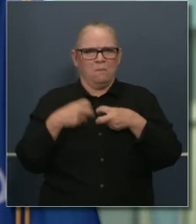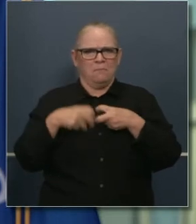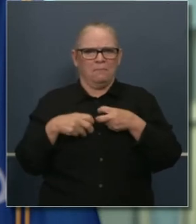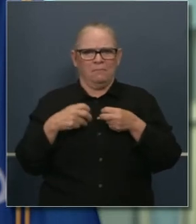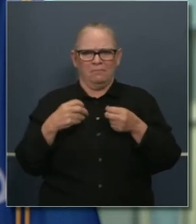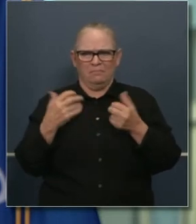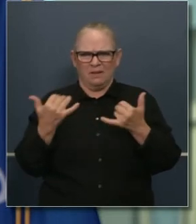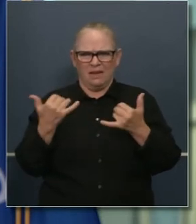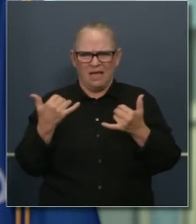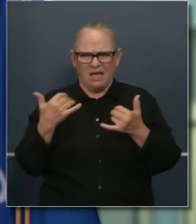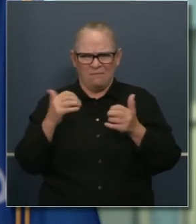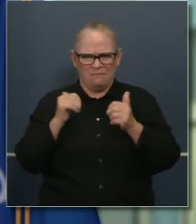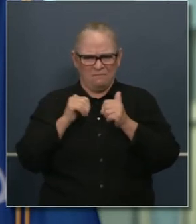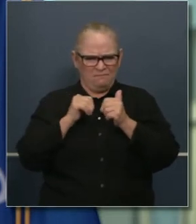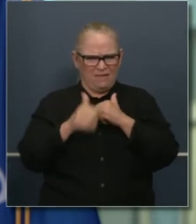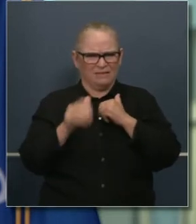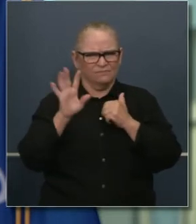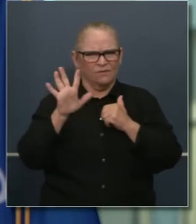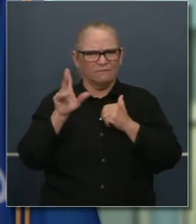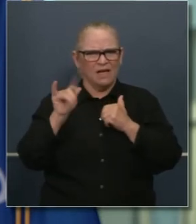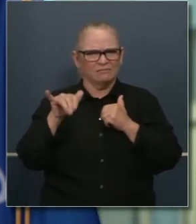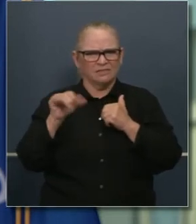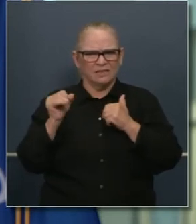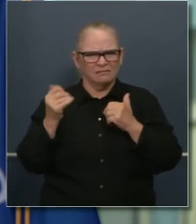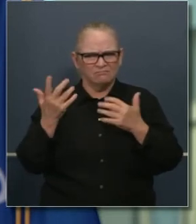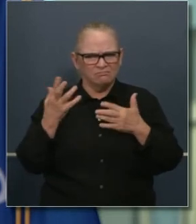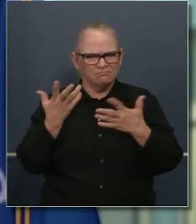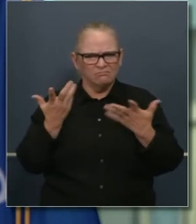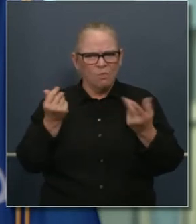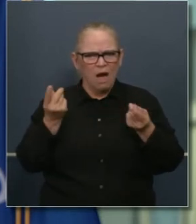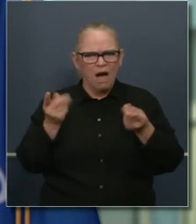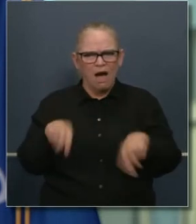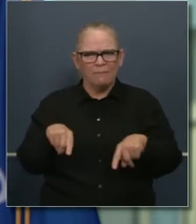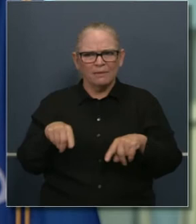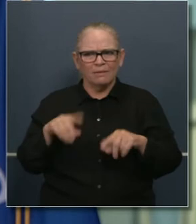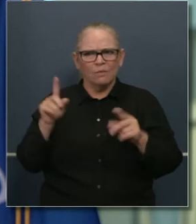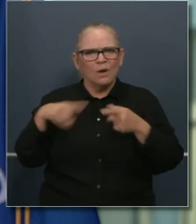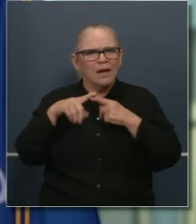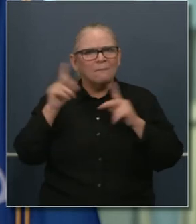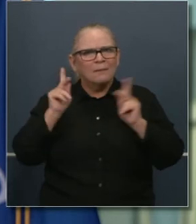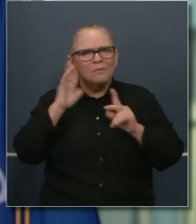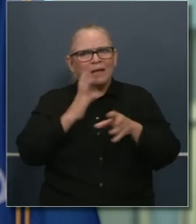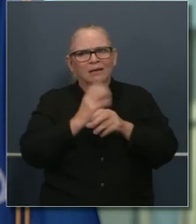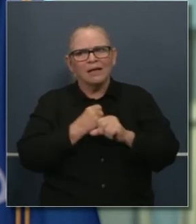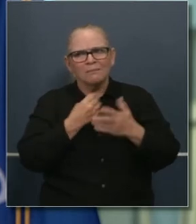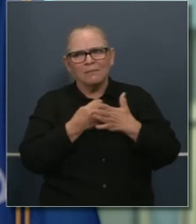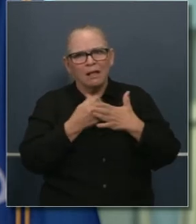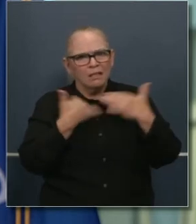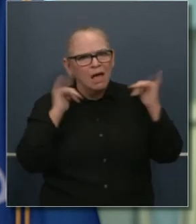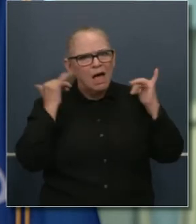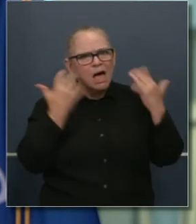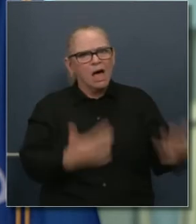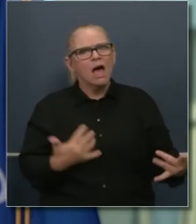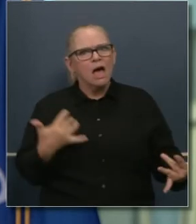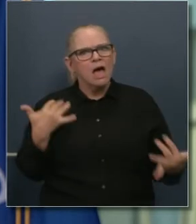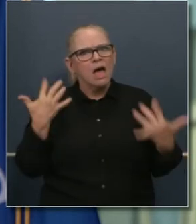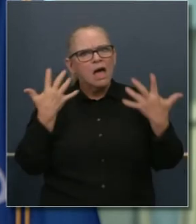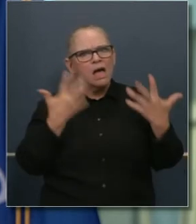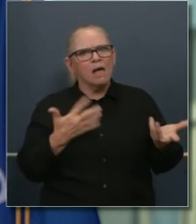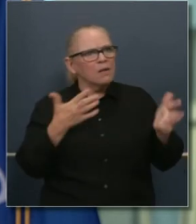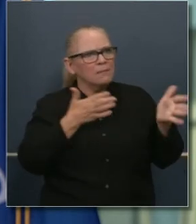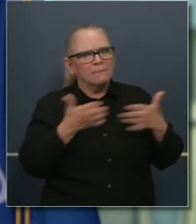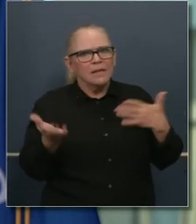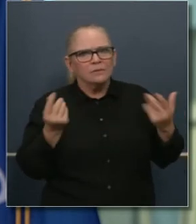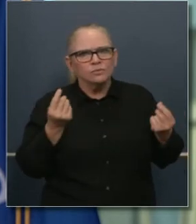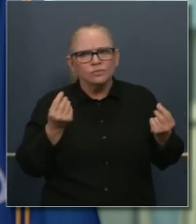cosas me gustaría saber si puede compartir cuando es que los californios van a ver este plan y